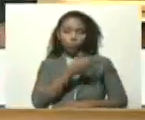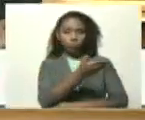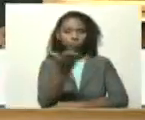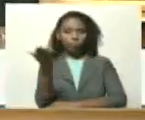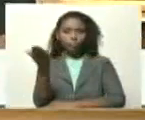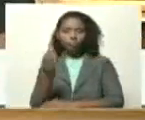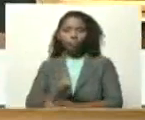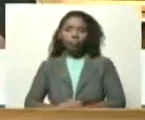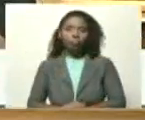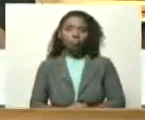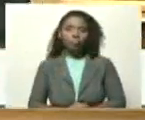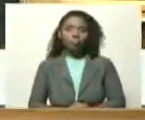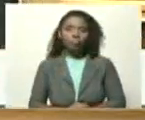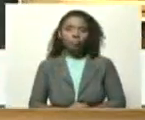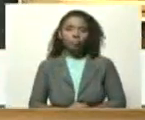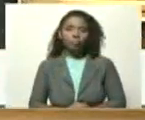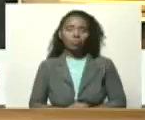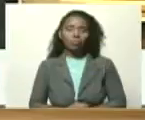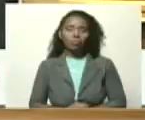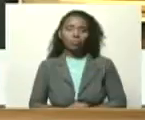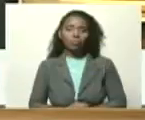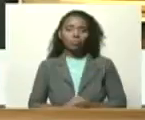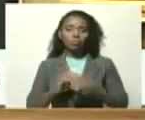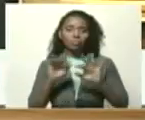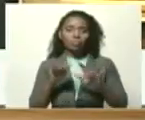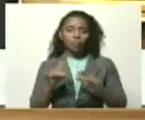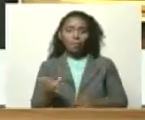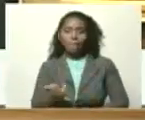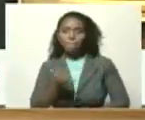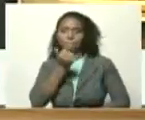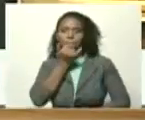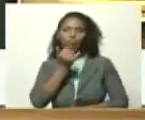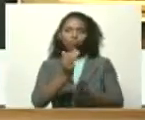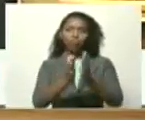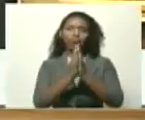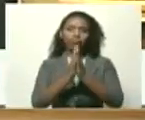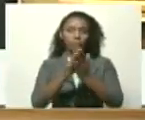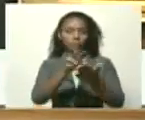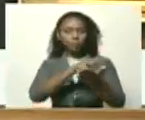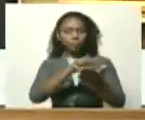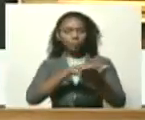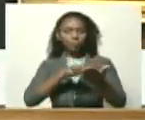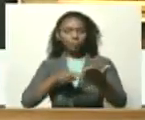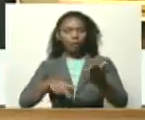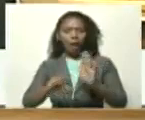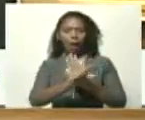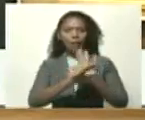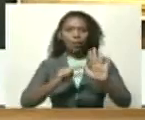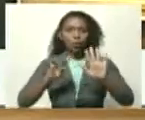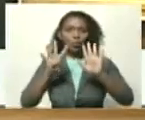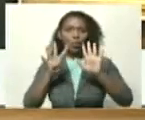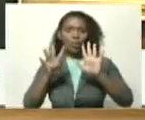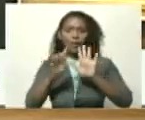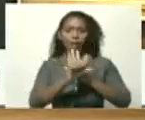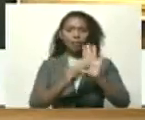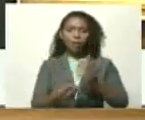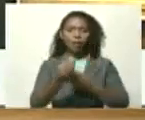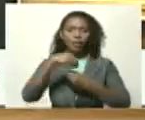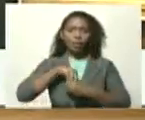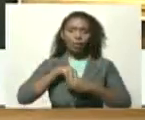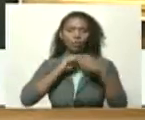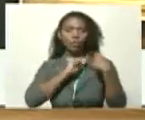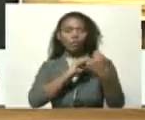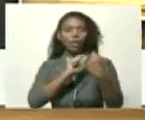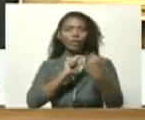ustedes. Ciudadana secretaria accidental, por favor, de lectura al artículo 9 del Reglamento de Interior y